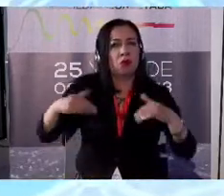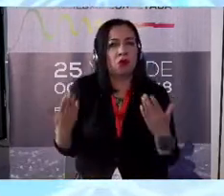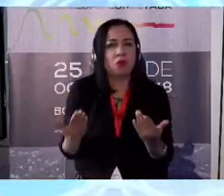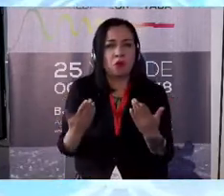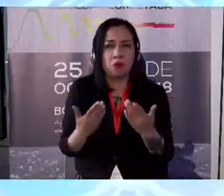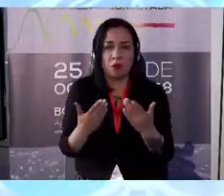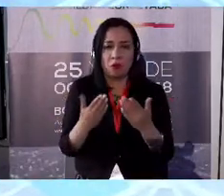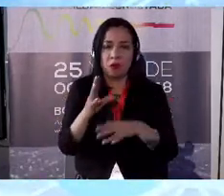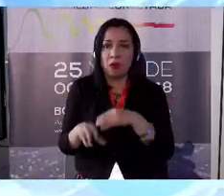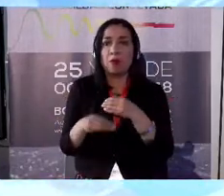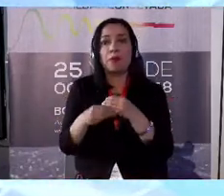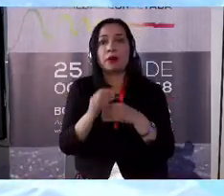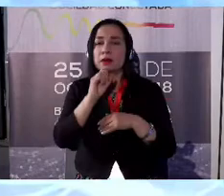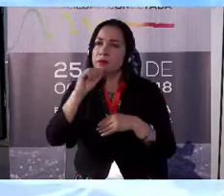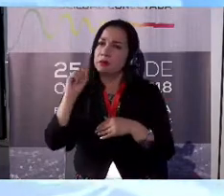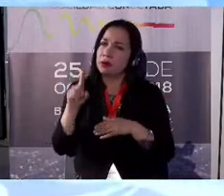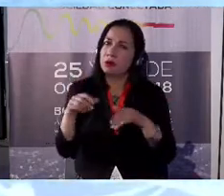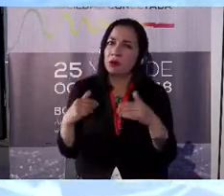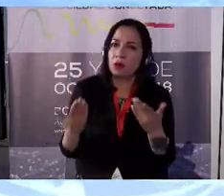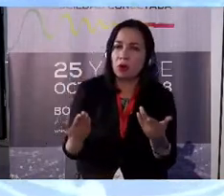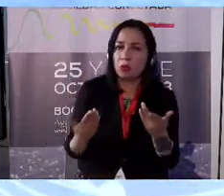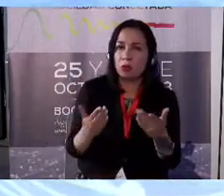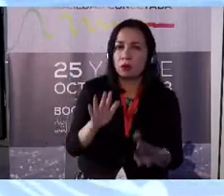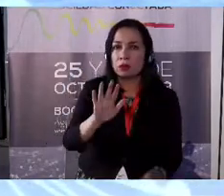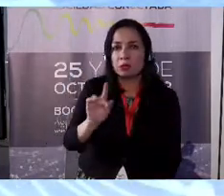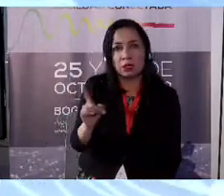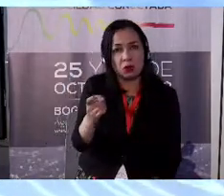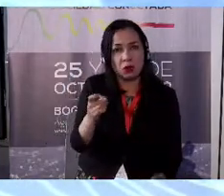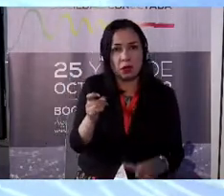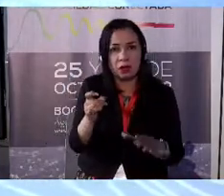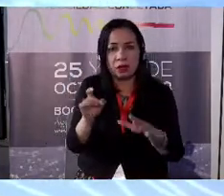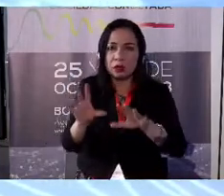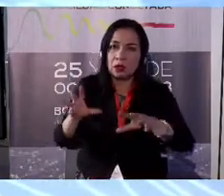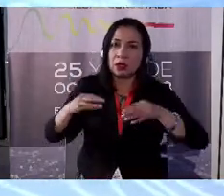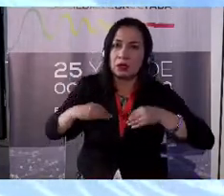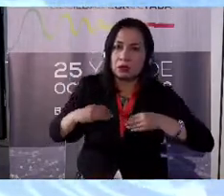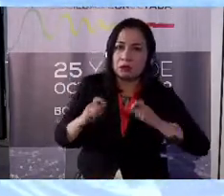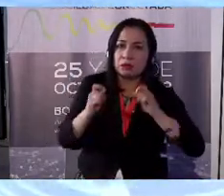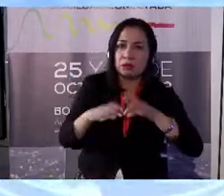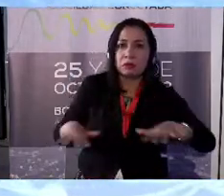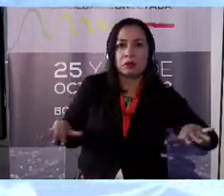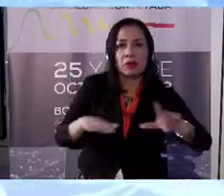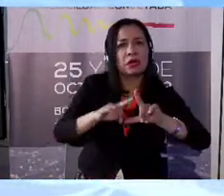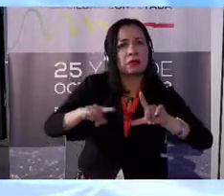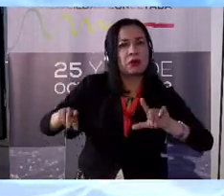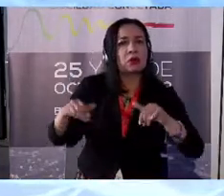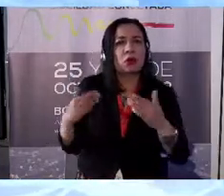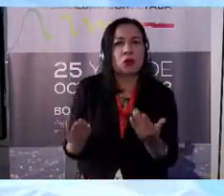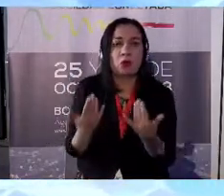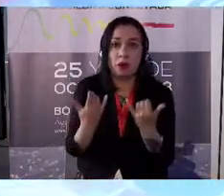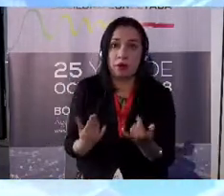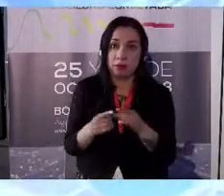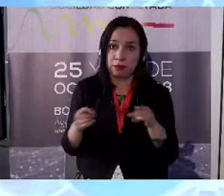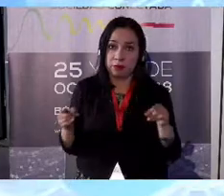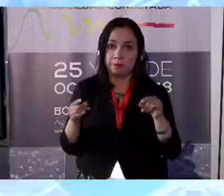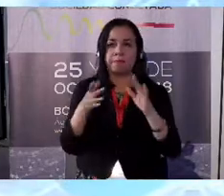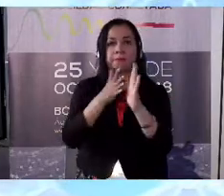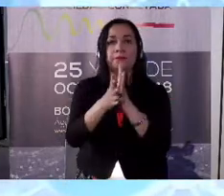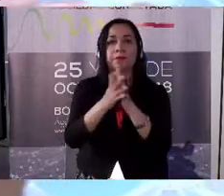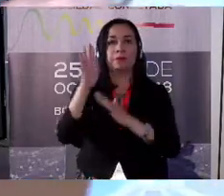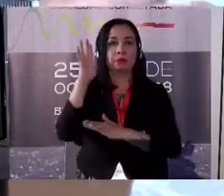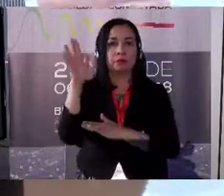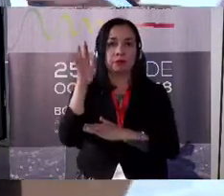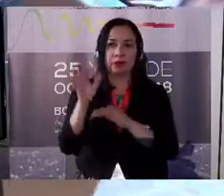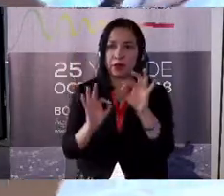impacta la adopción de 5G el diseño de métodos de asignación de espectro? Esta es una charla sobre gestión de espectro